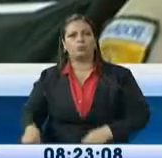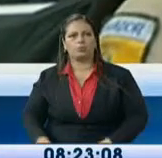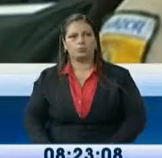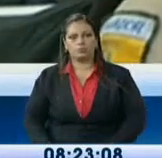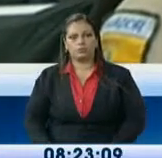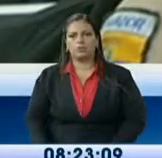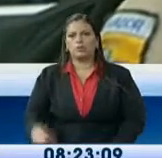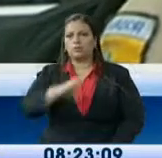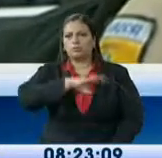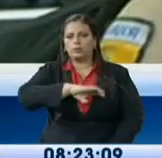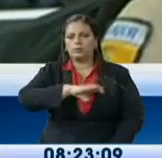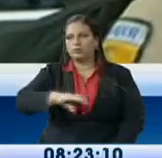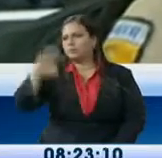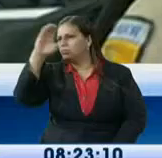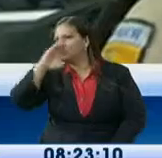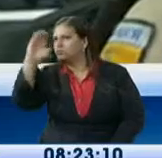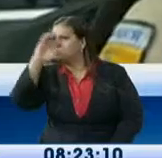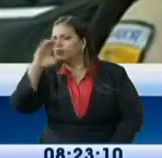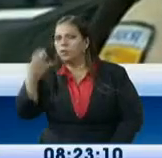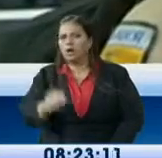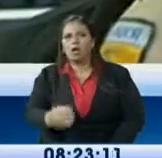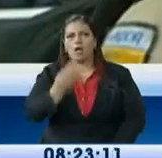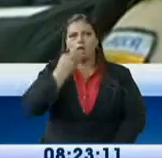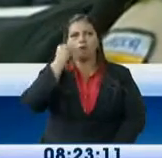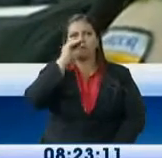central para tratar de